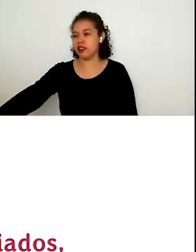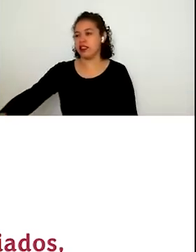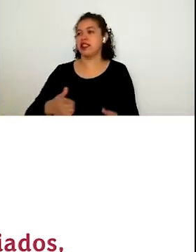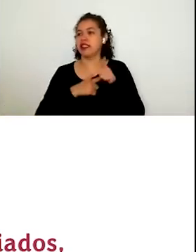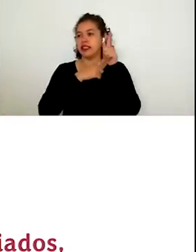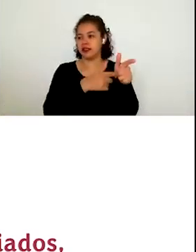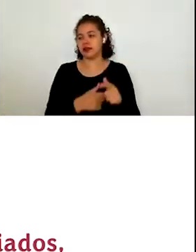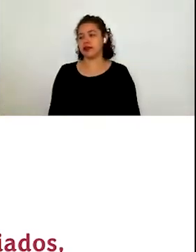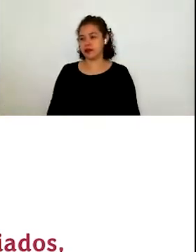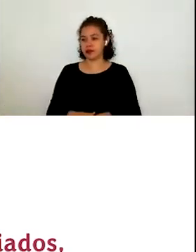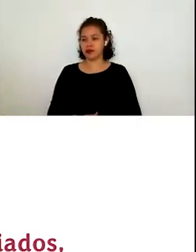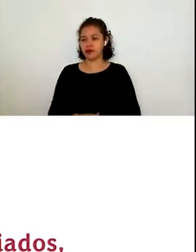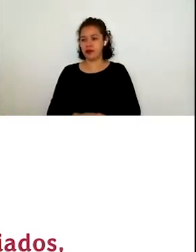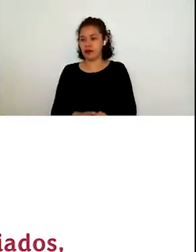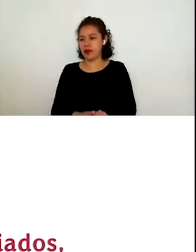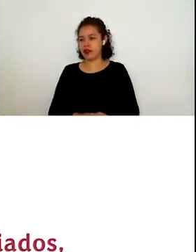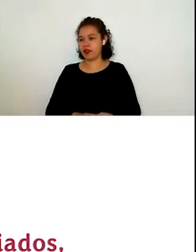continuamos.